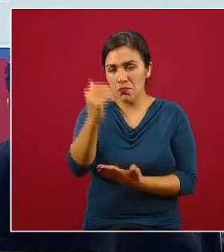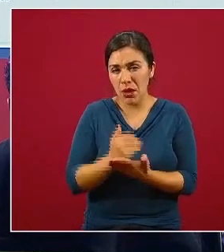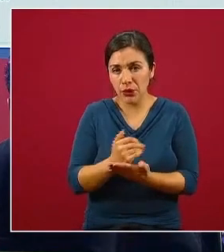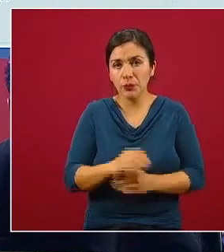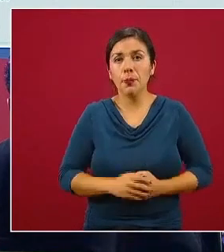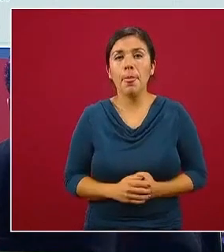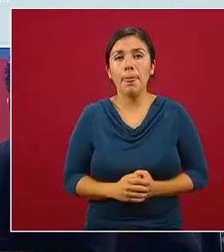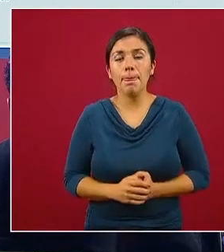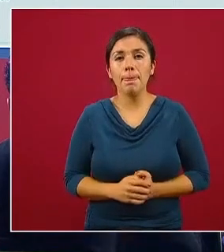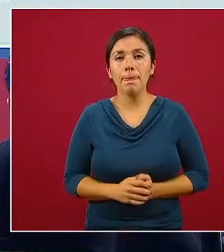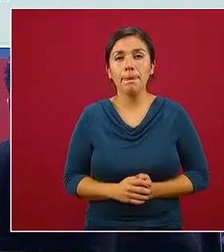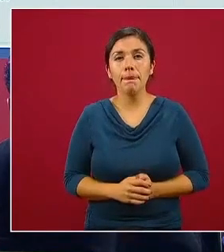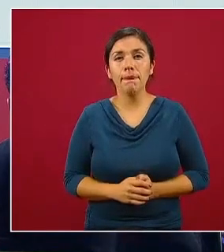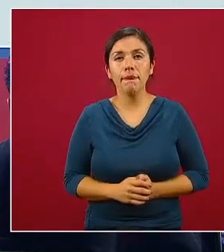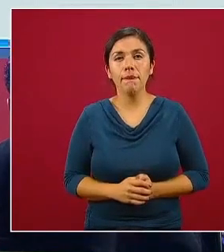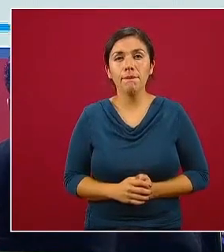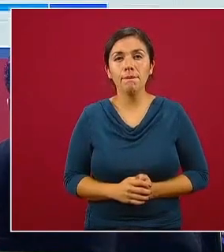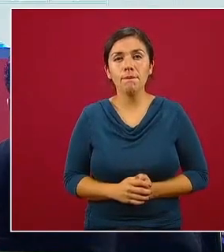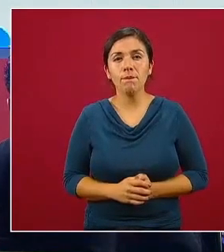Hacia abajo, por favor, tantito.